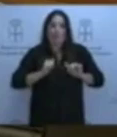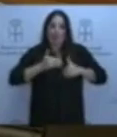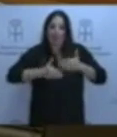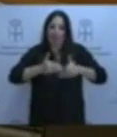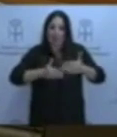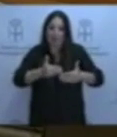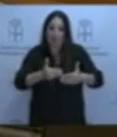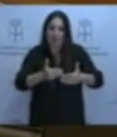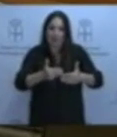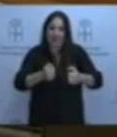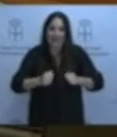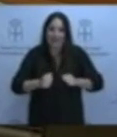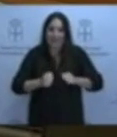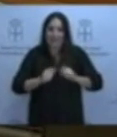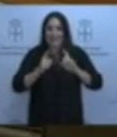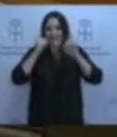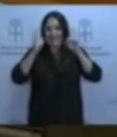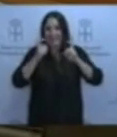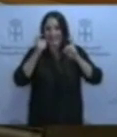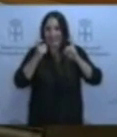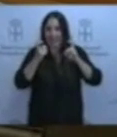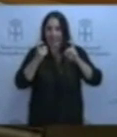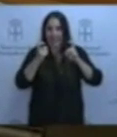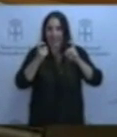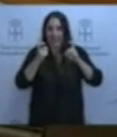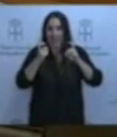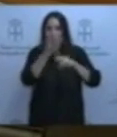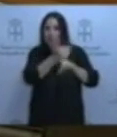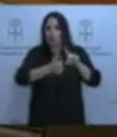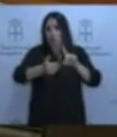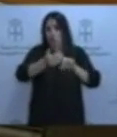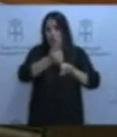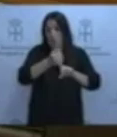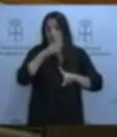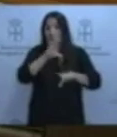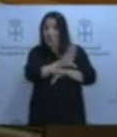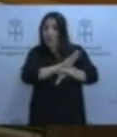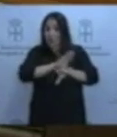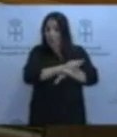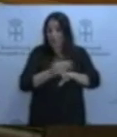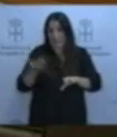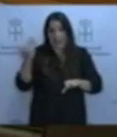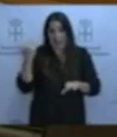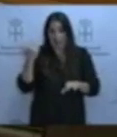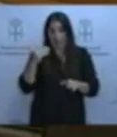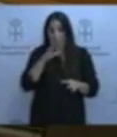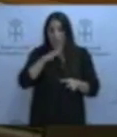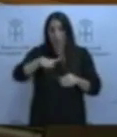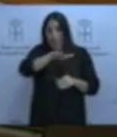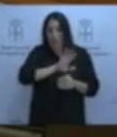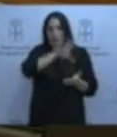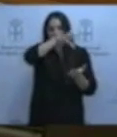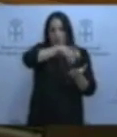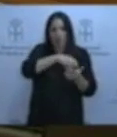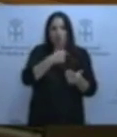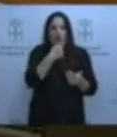esclarear el desastre y para empezar a recomponer el desastre que amparou la súa consellería nesta ubicación. Ve que non personalizo en